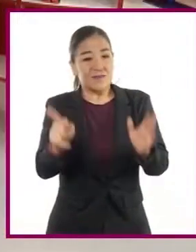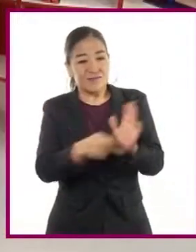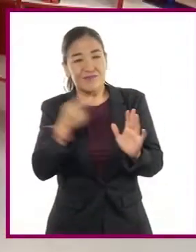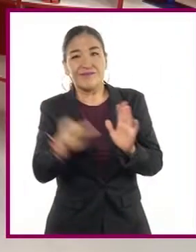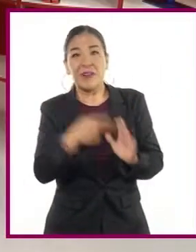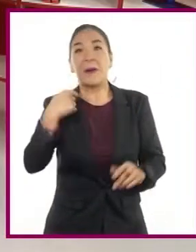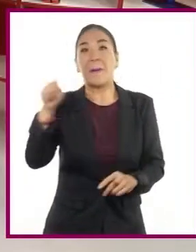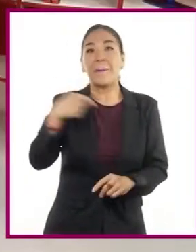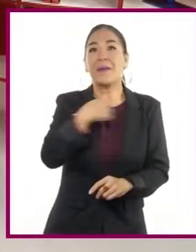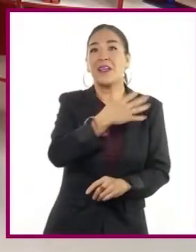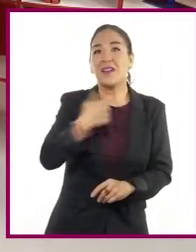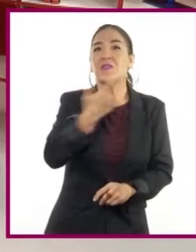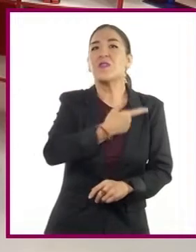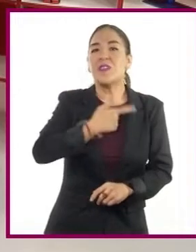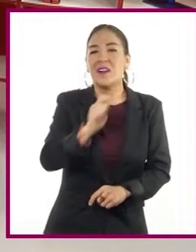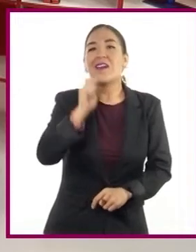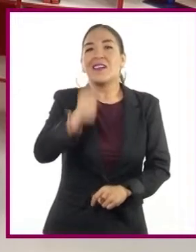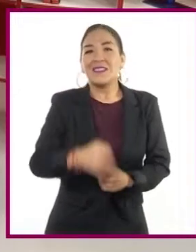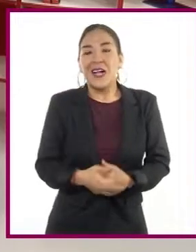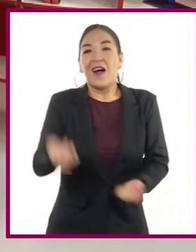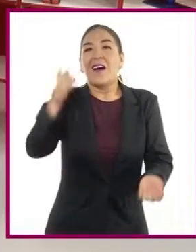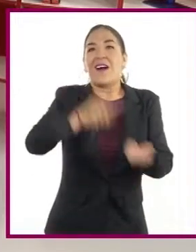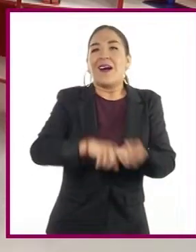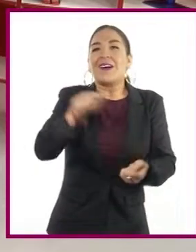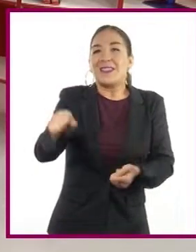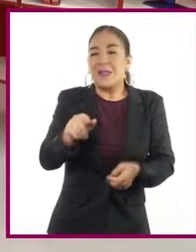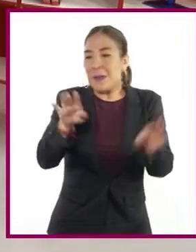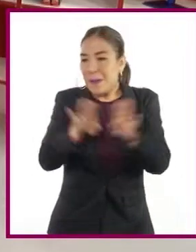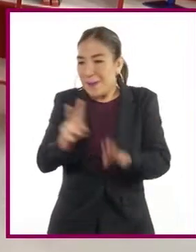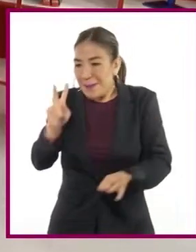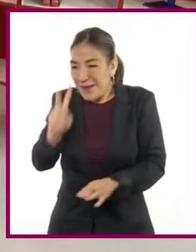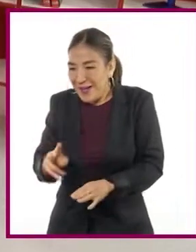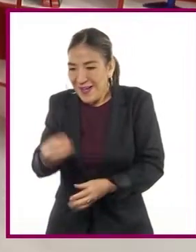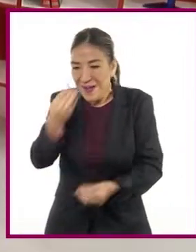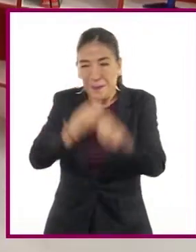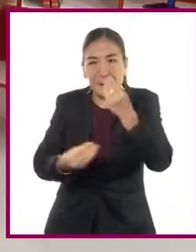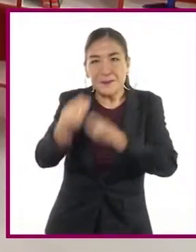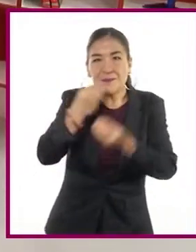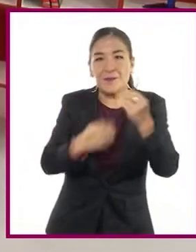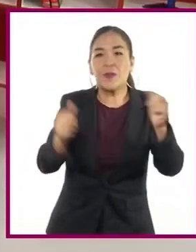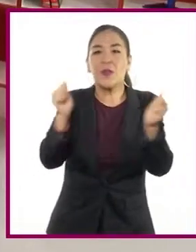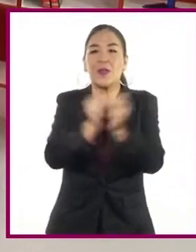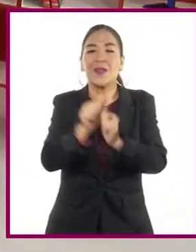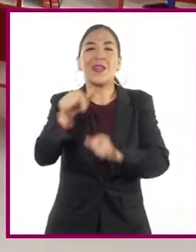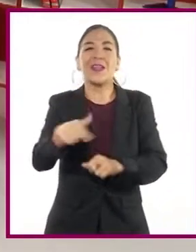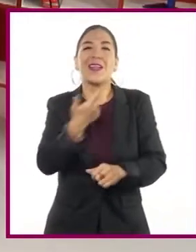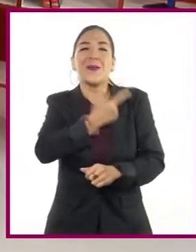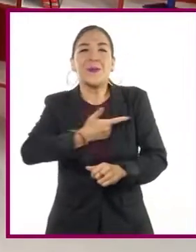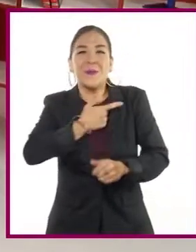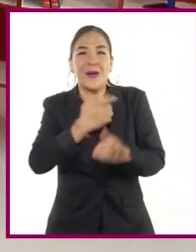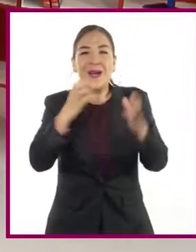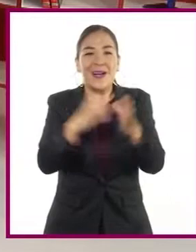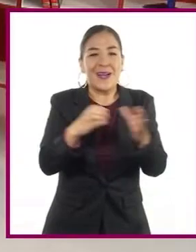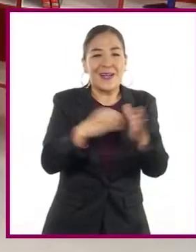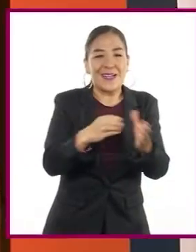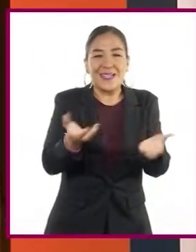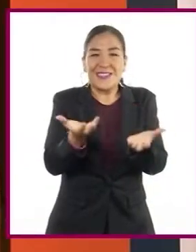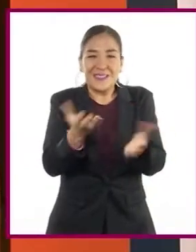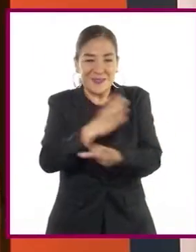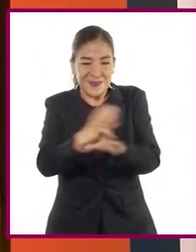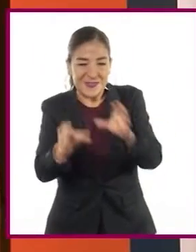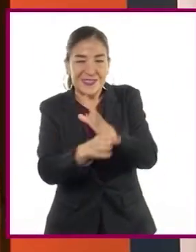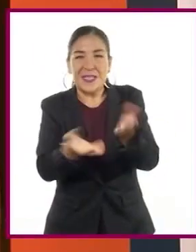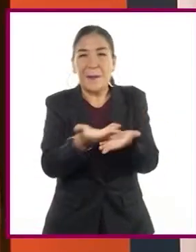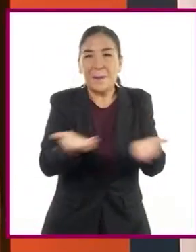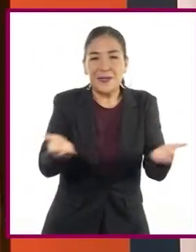llama la atención a mi hijo es la sorpresa que le provoca encontrar su alimento en un contenedor atractivo.